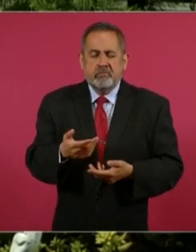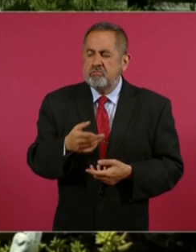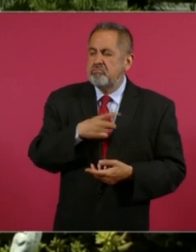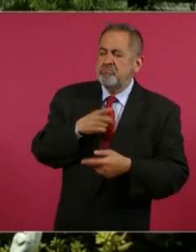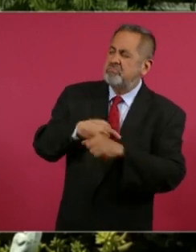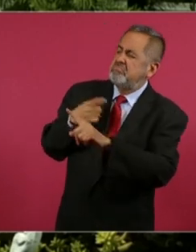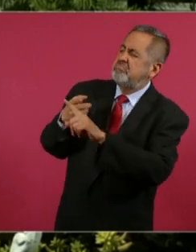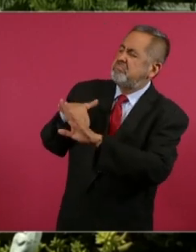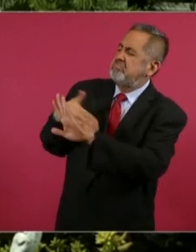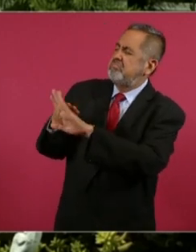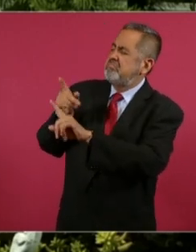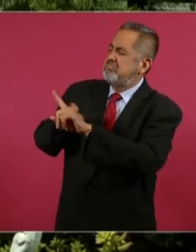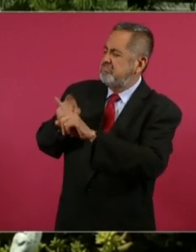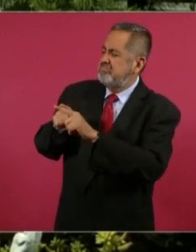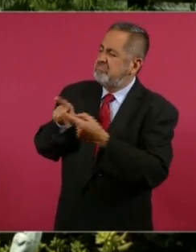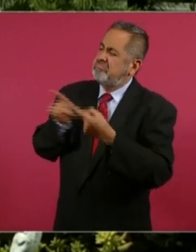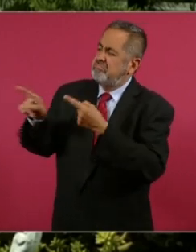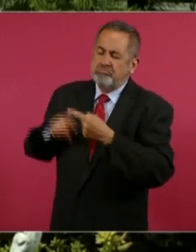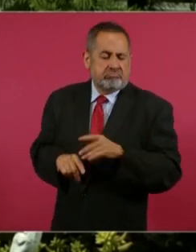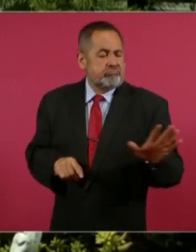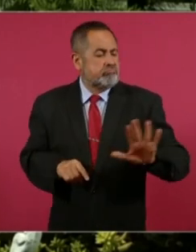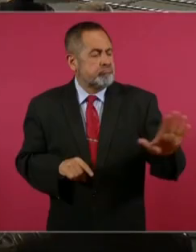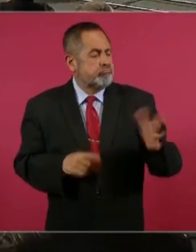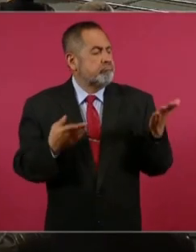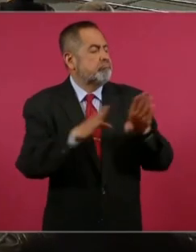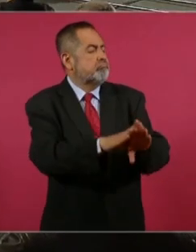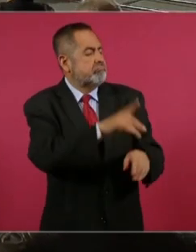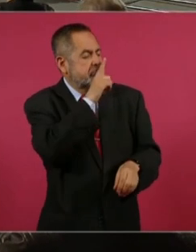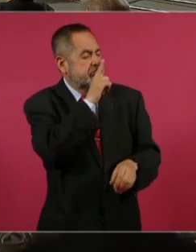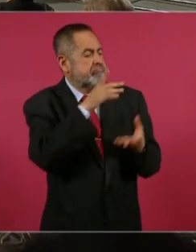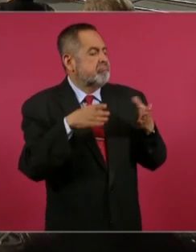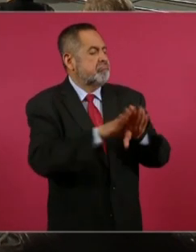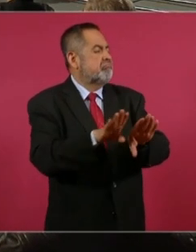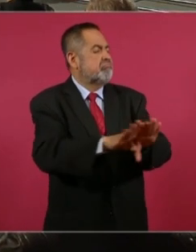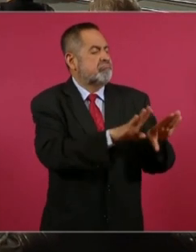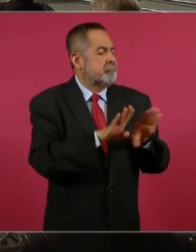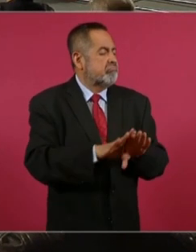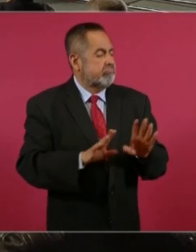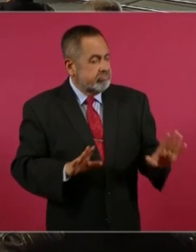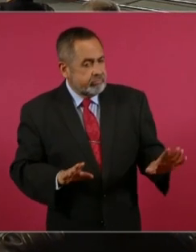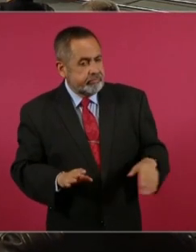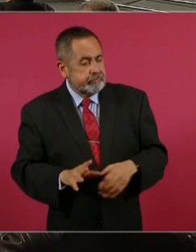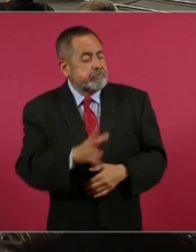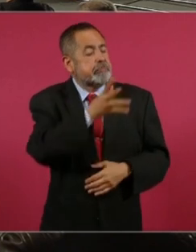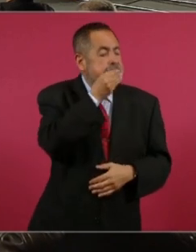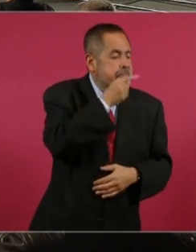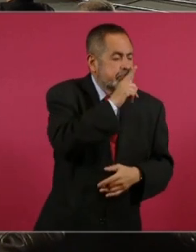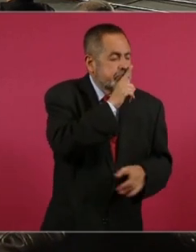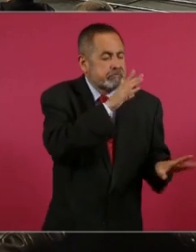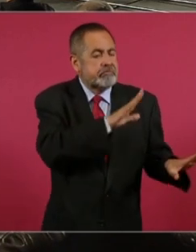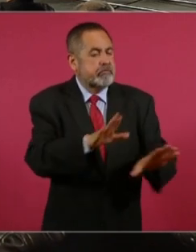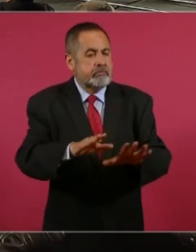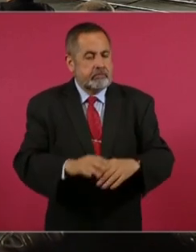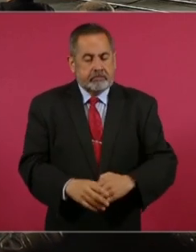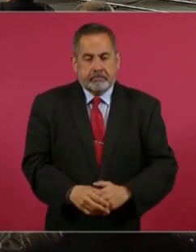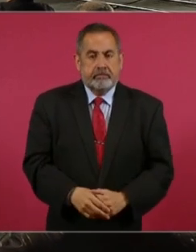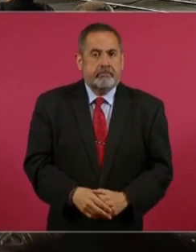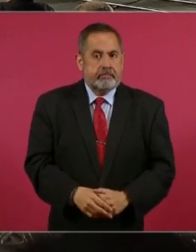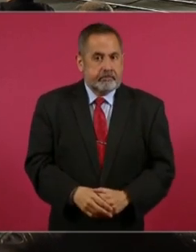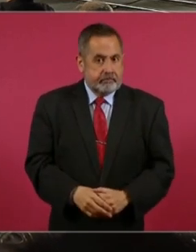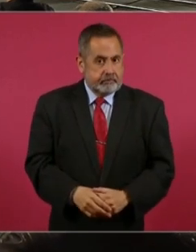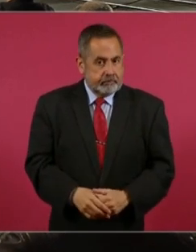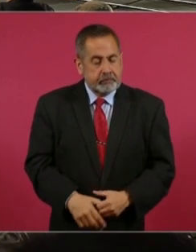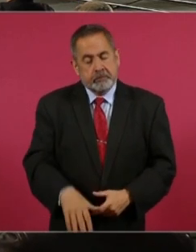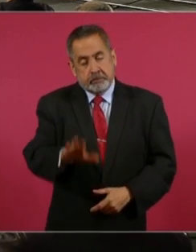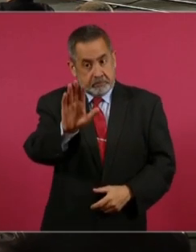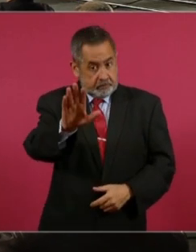crítica al presidente y al gobierno y para callar voces, ¿no? Mira, a mí en